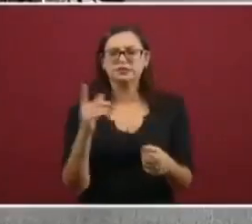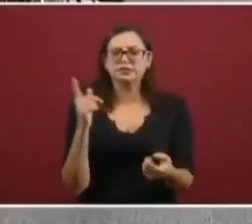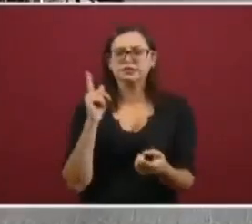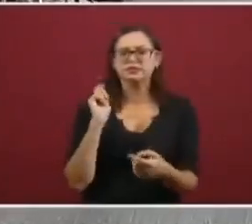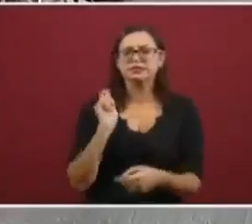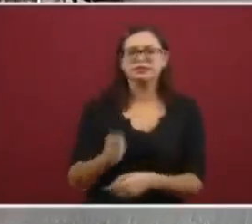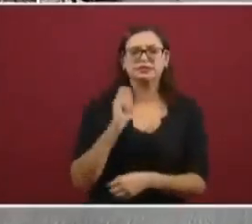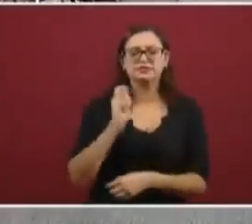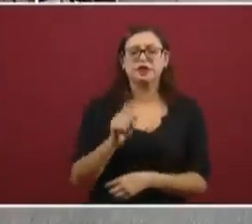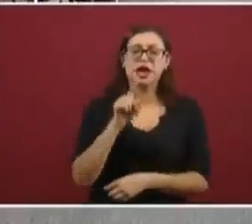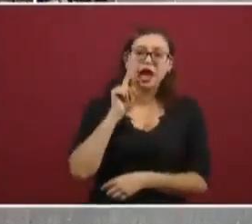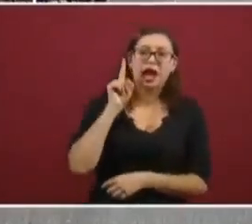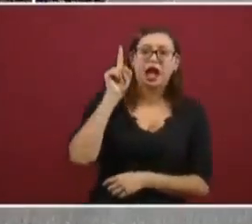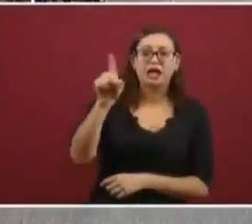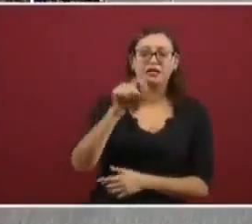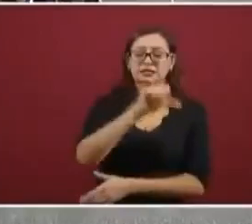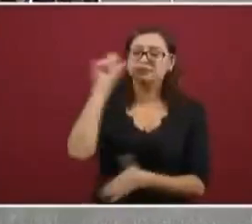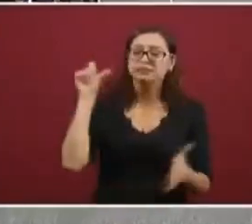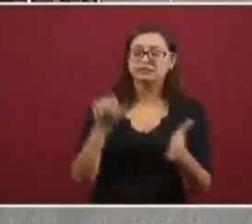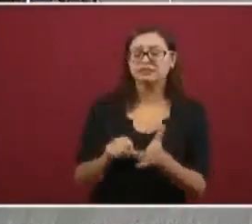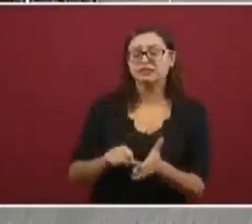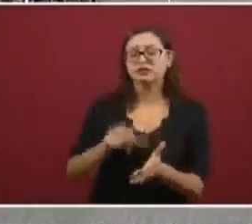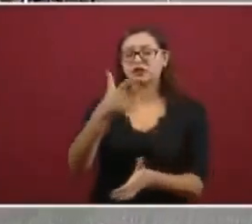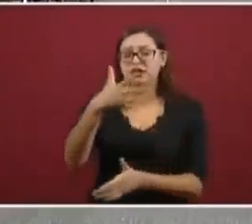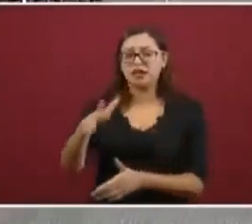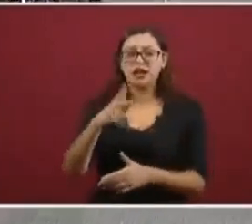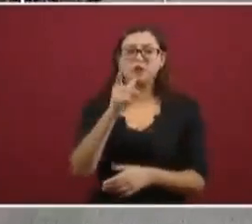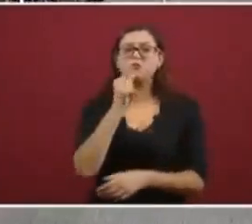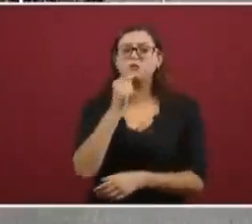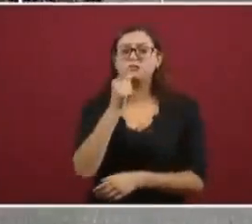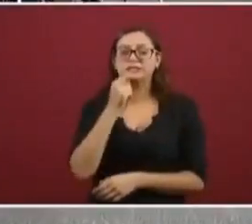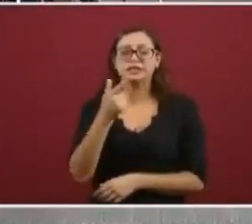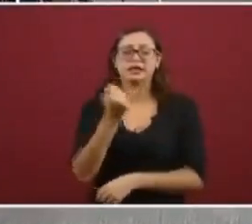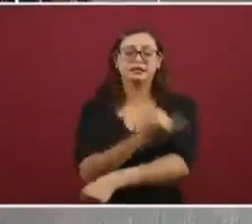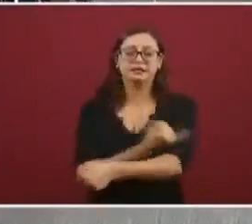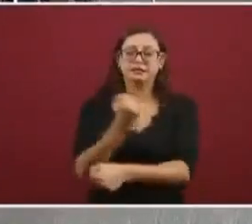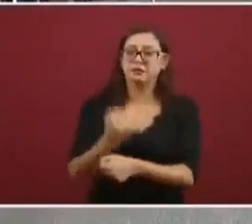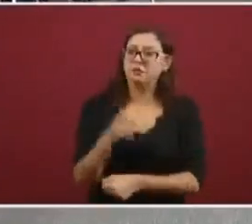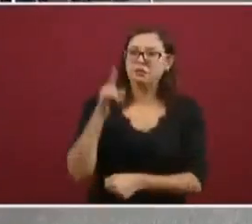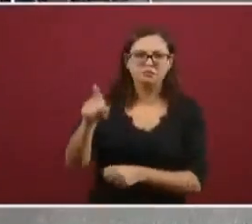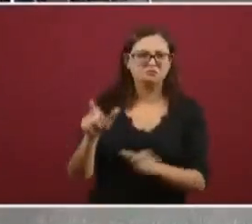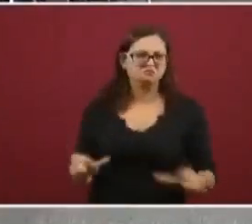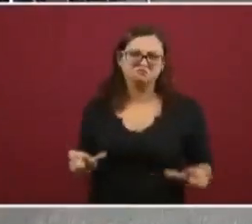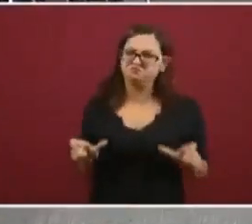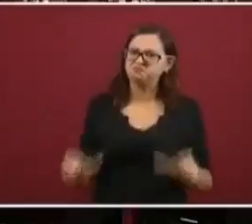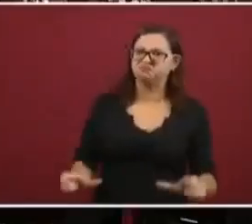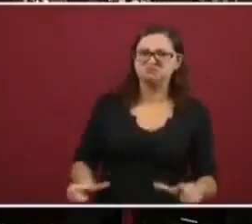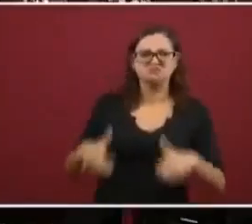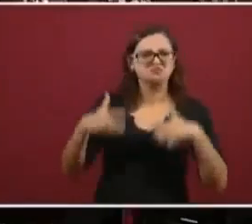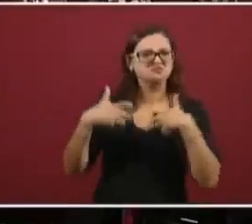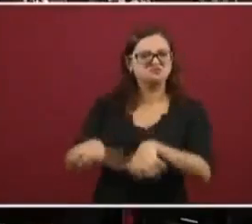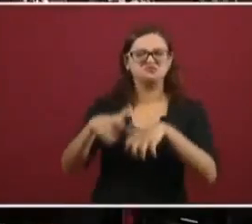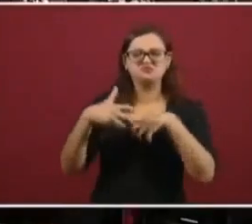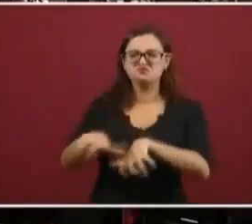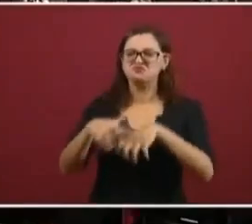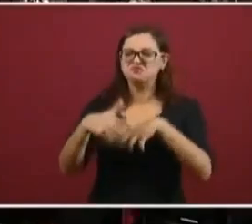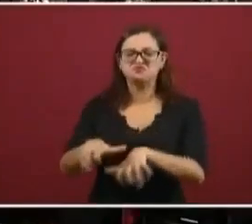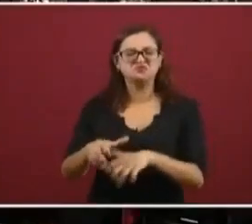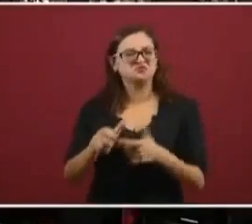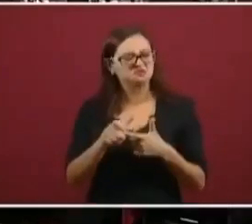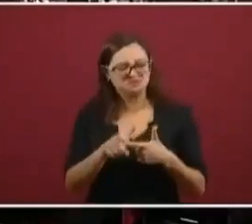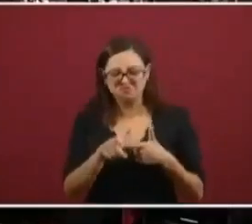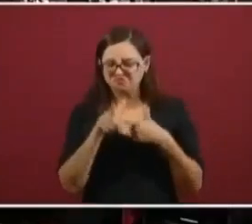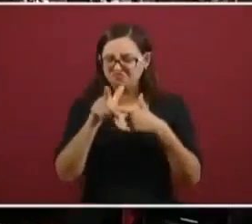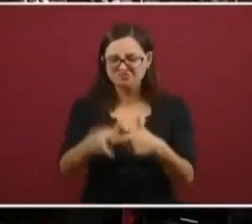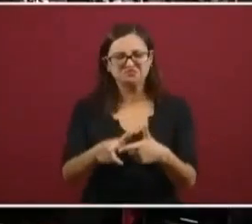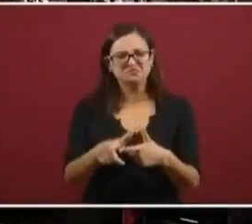centro de general de la policía en Iztapalapa y se mantienen las protestas y los mensajes de que se van